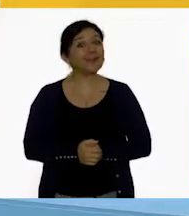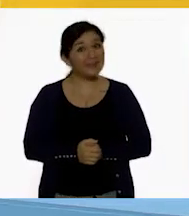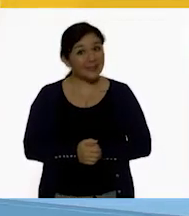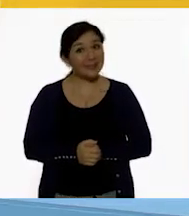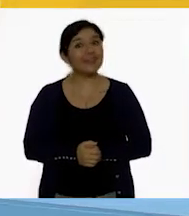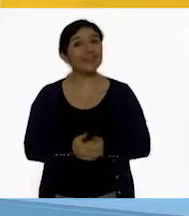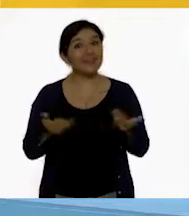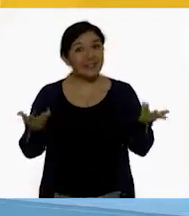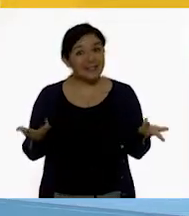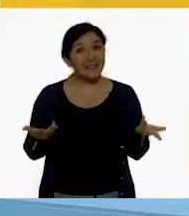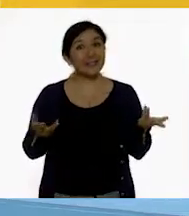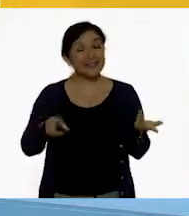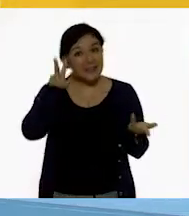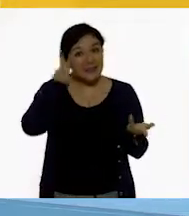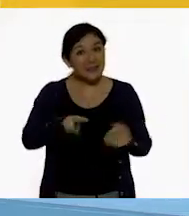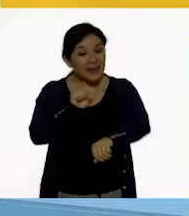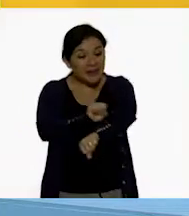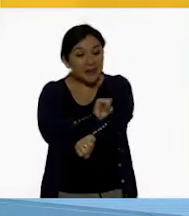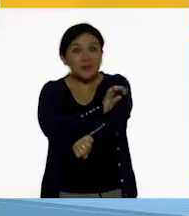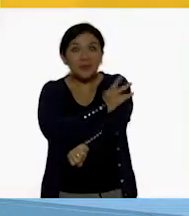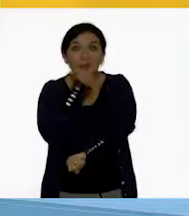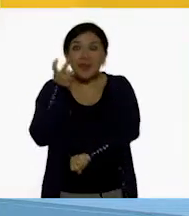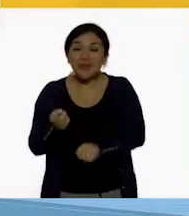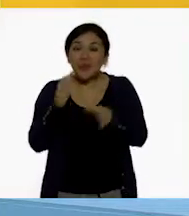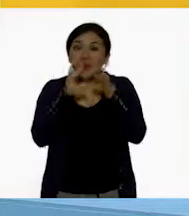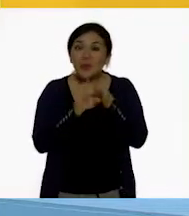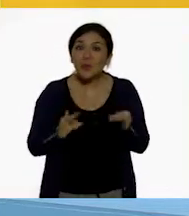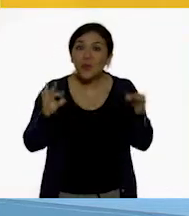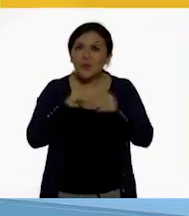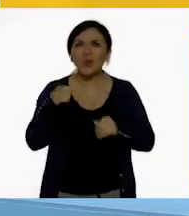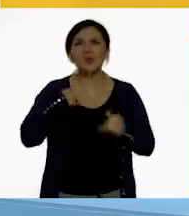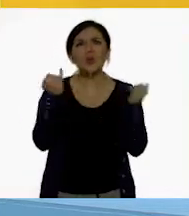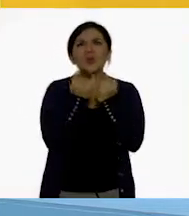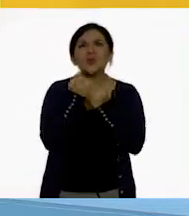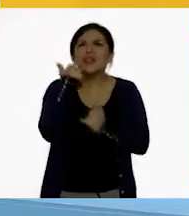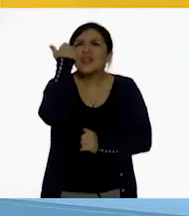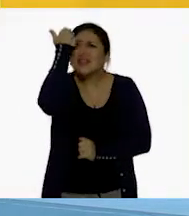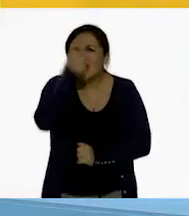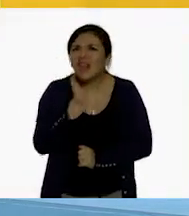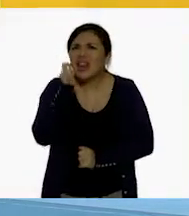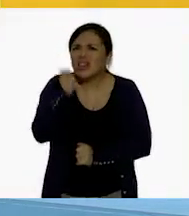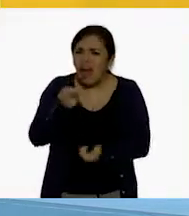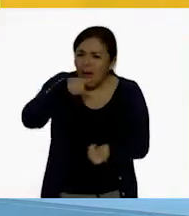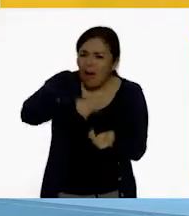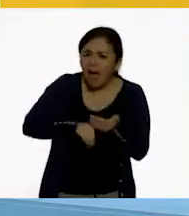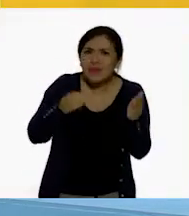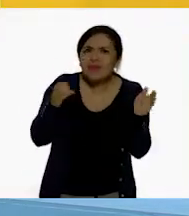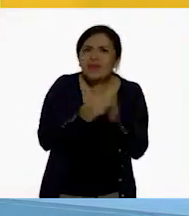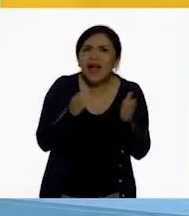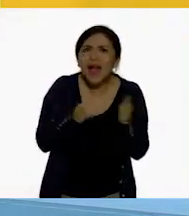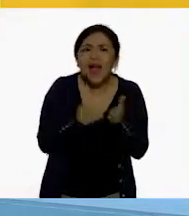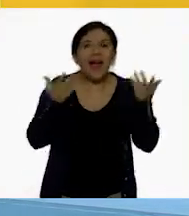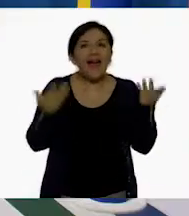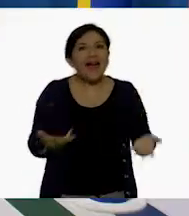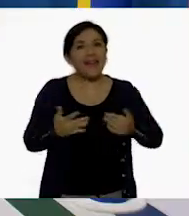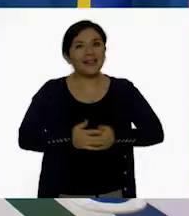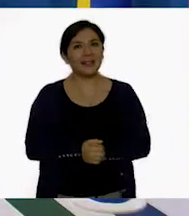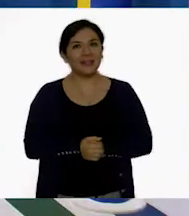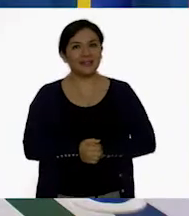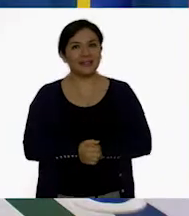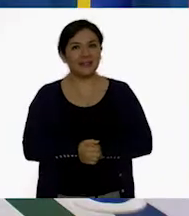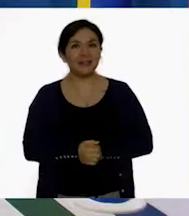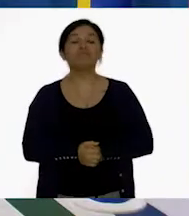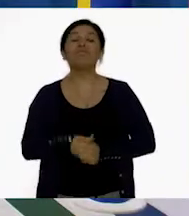¡Wow! Sí que fue emocionante este cuento y yo también tenía mucha curiosidad de saber qué tenía dentro la caja.